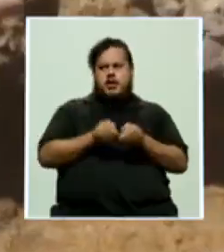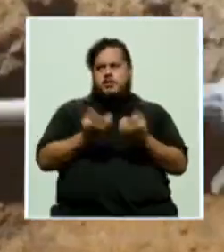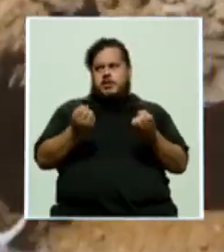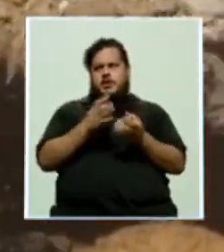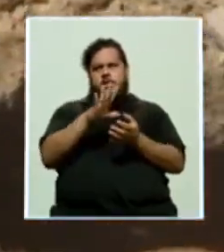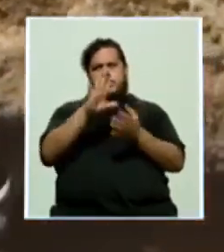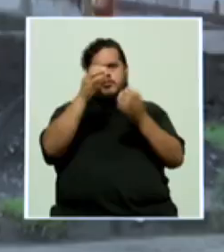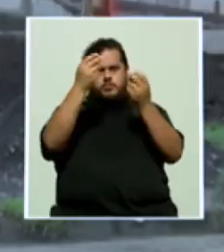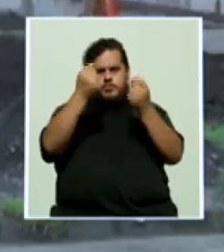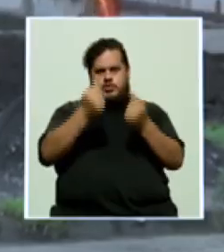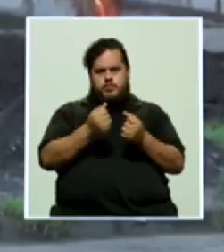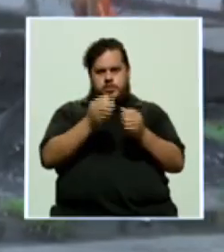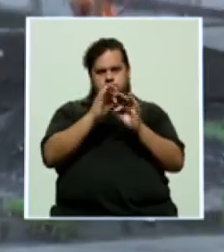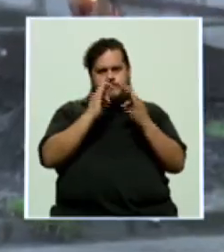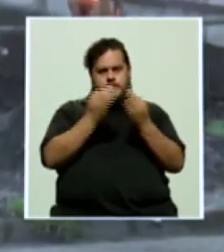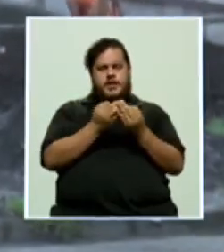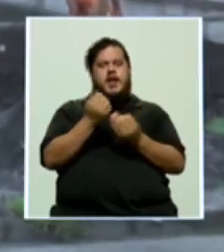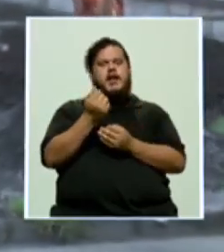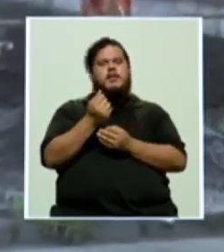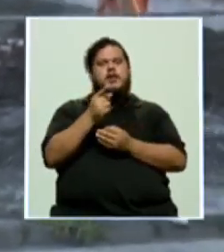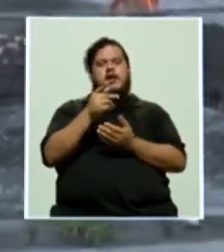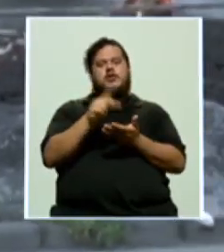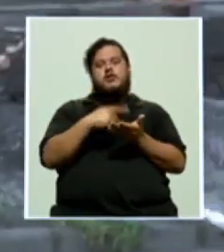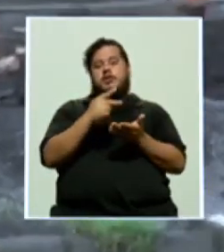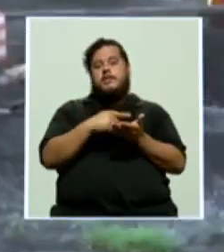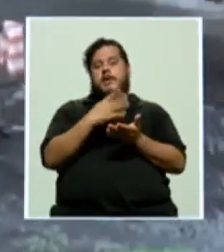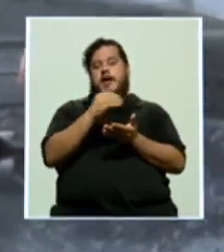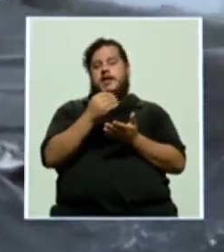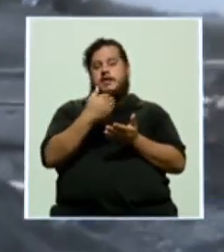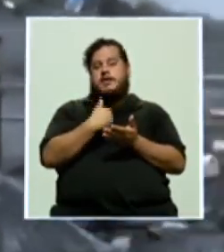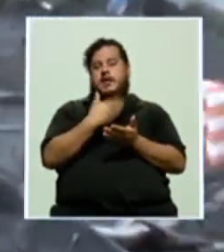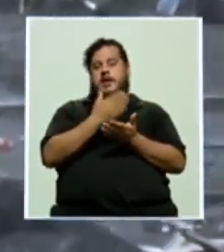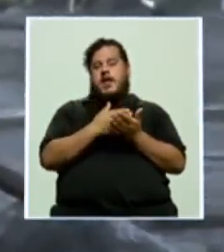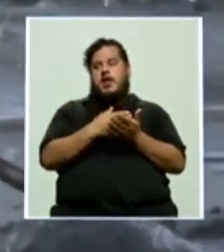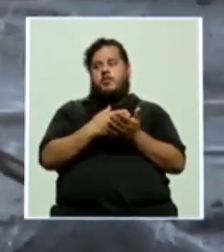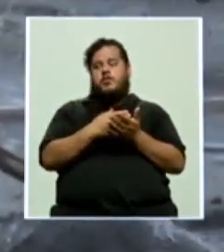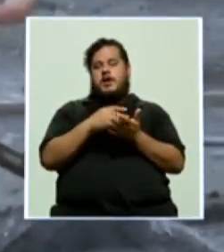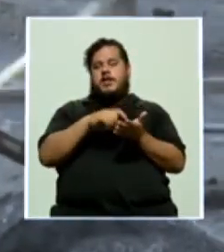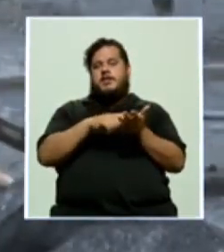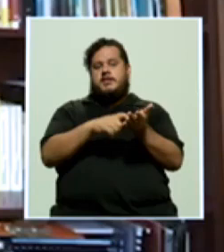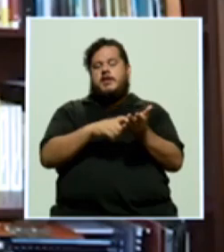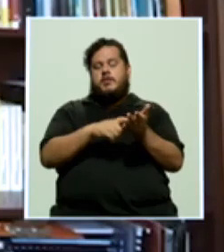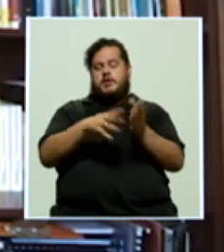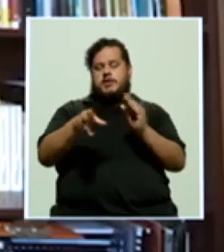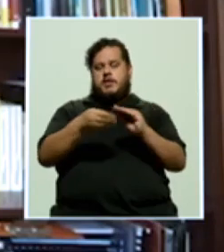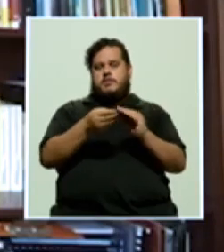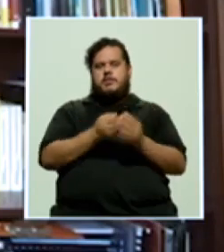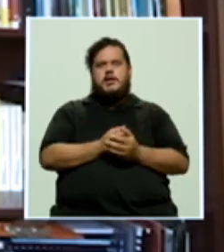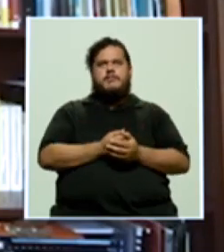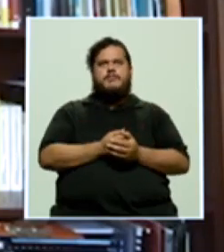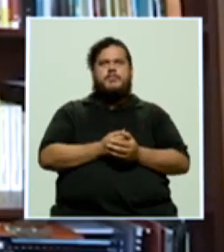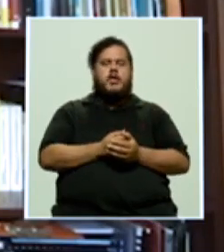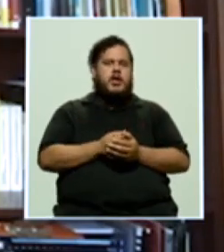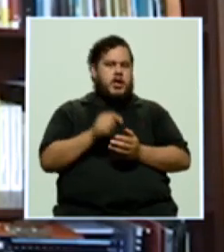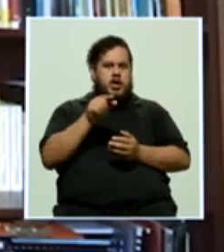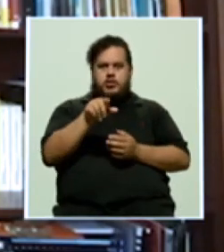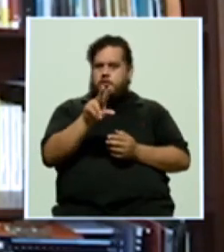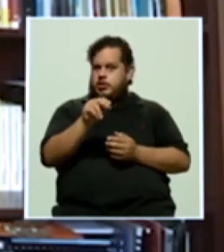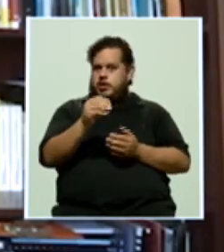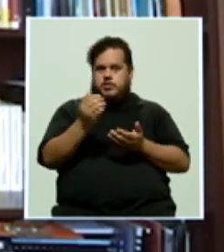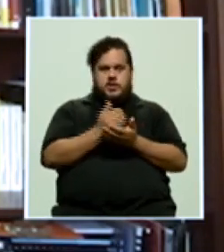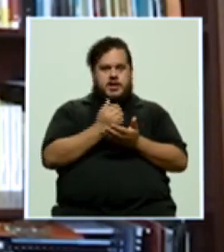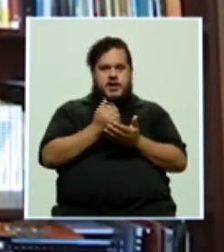presupuesto familiar, la moneda en la que gana y si tiene algunas deudas adicionales. Si usted no está ganando